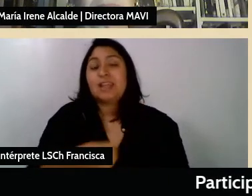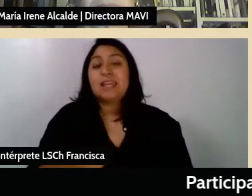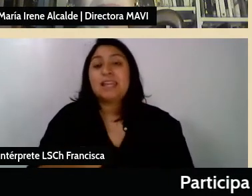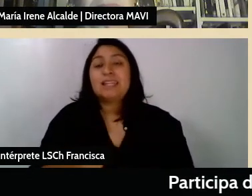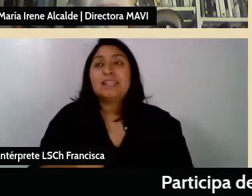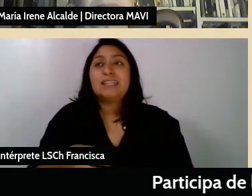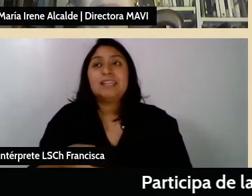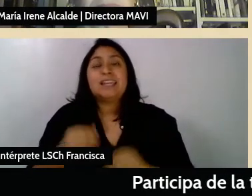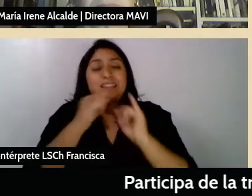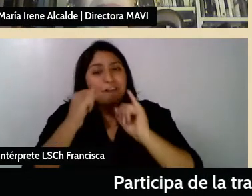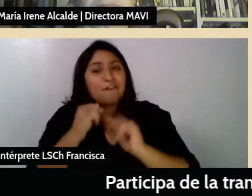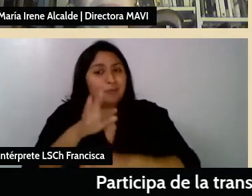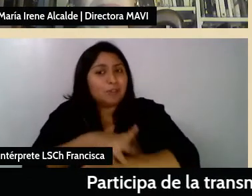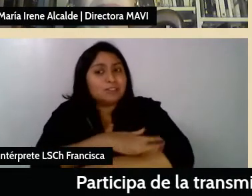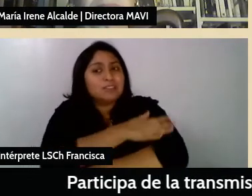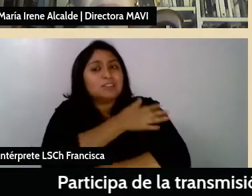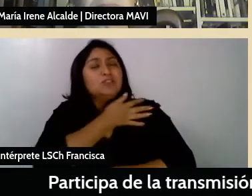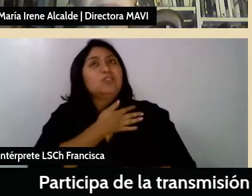probablemente